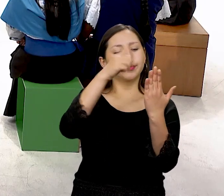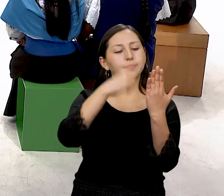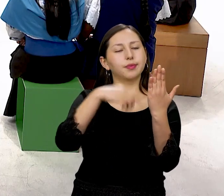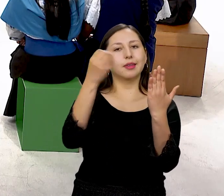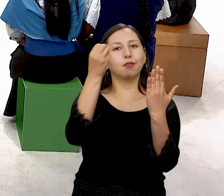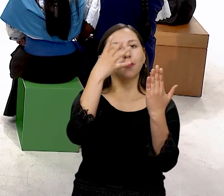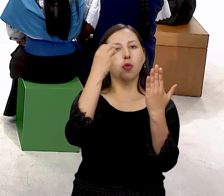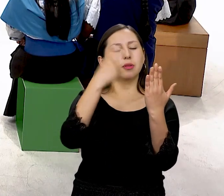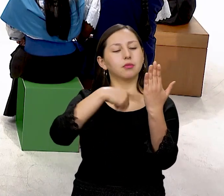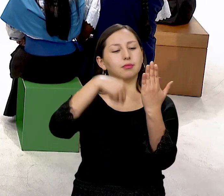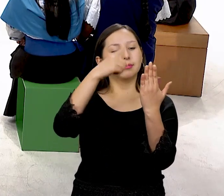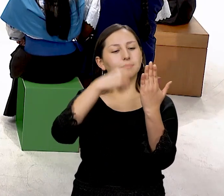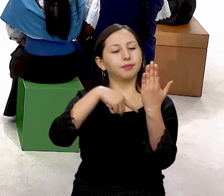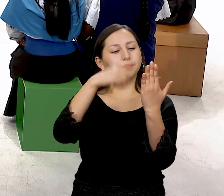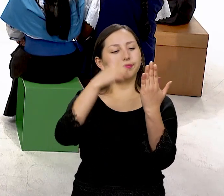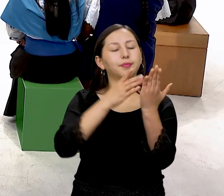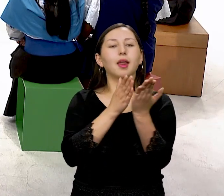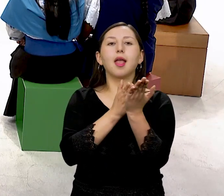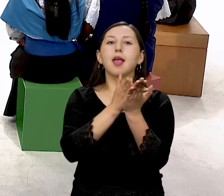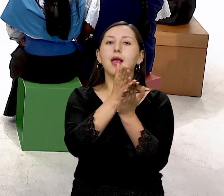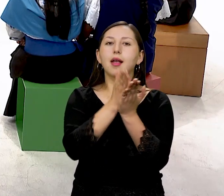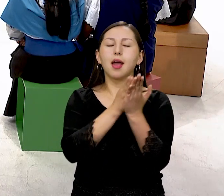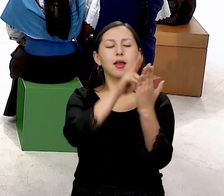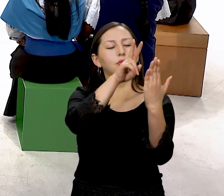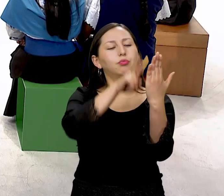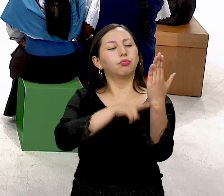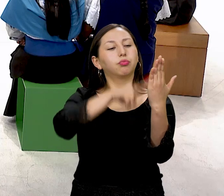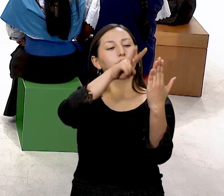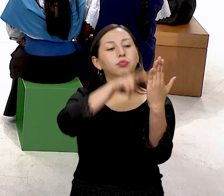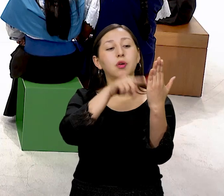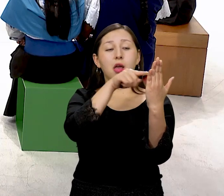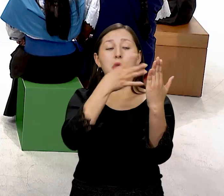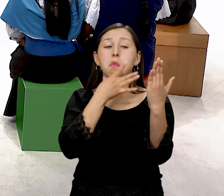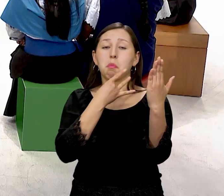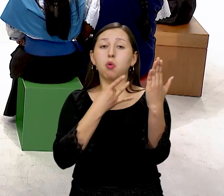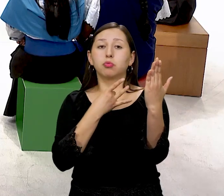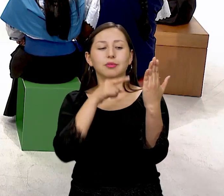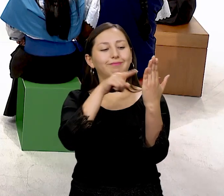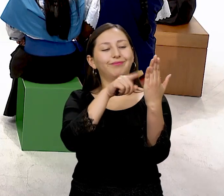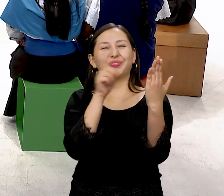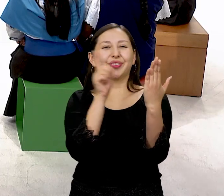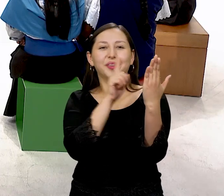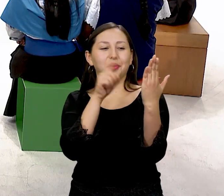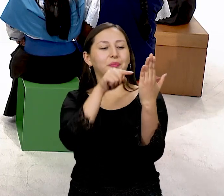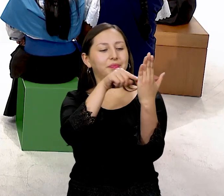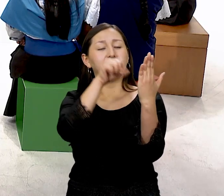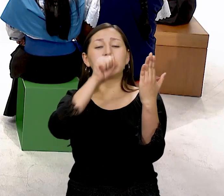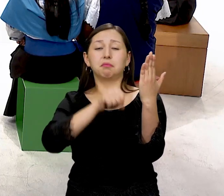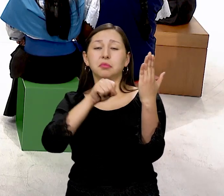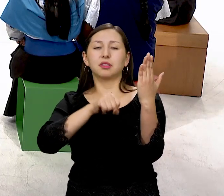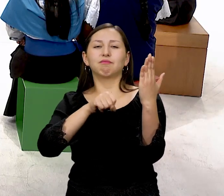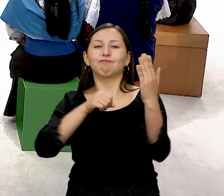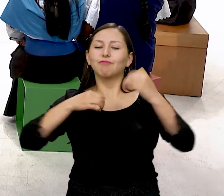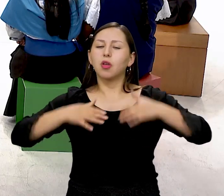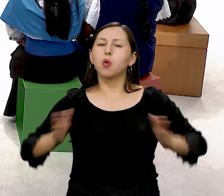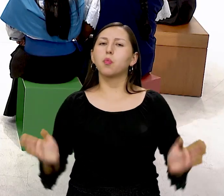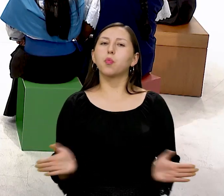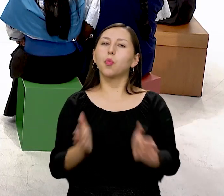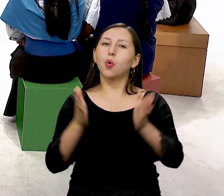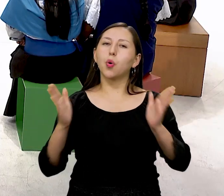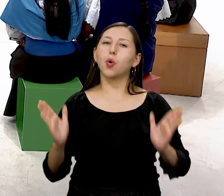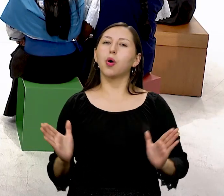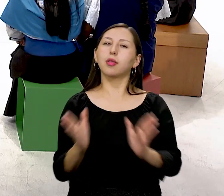celulares qué carreras hay y empezar a leer todas esas carreras que nos... ¿qué nos